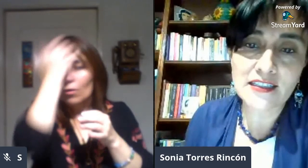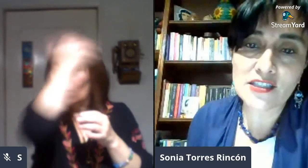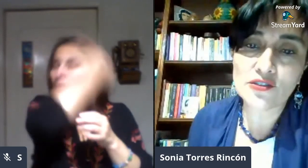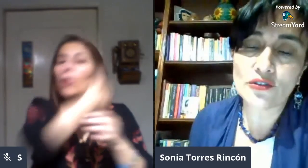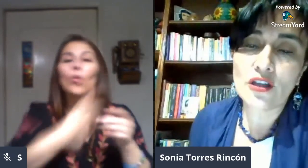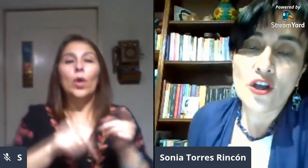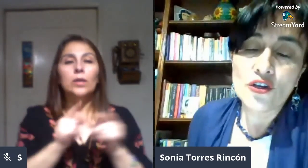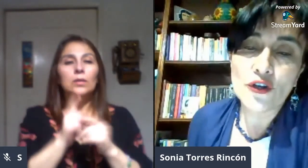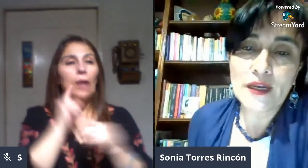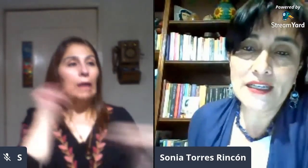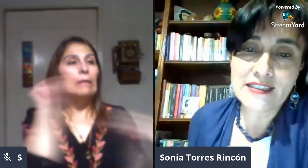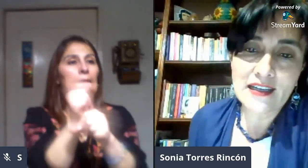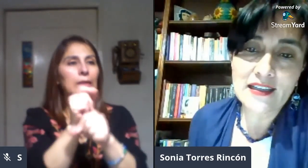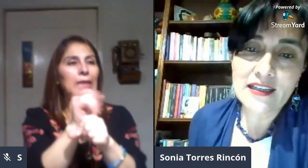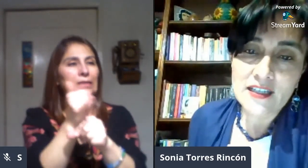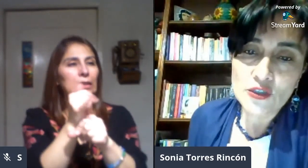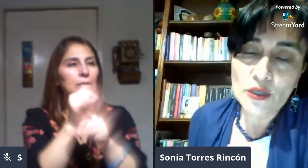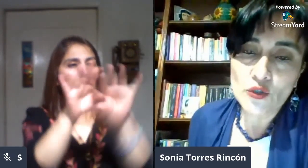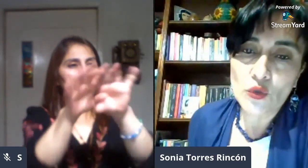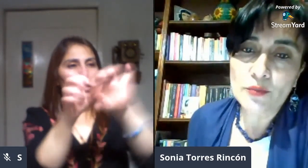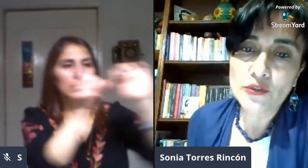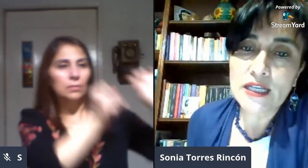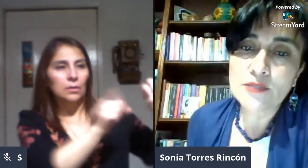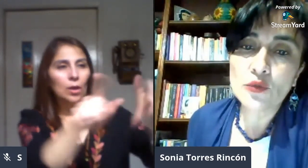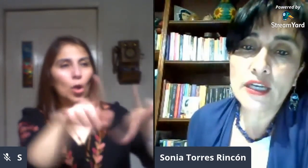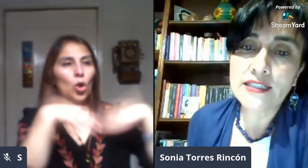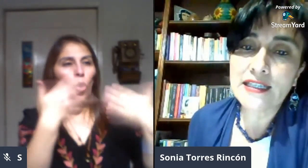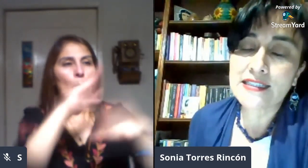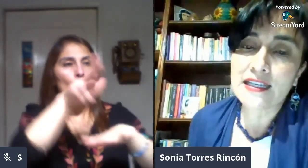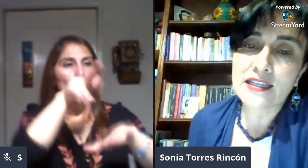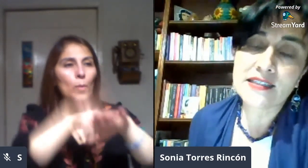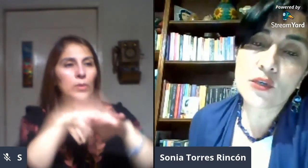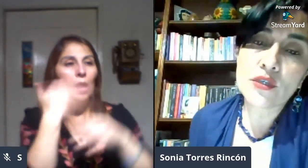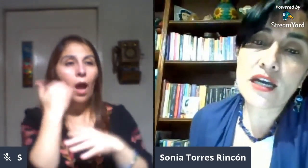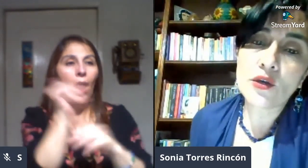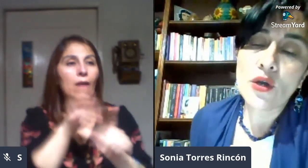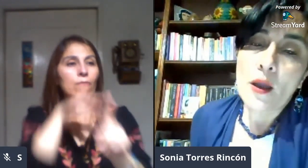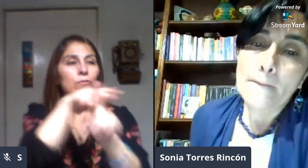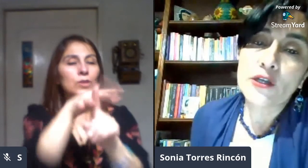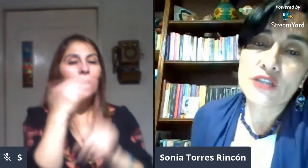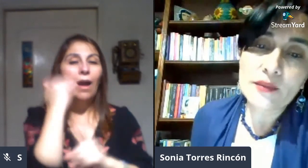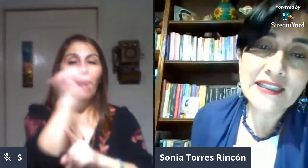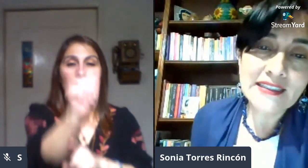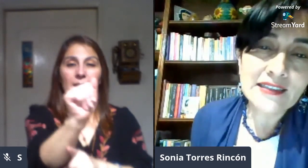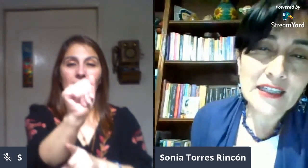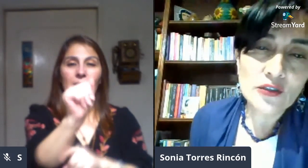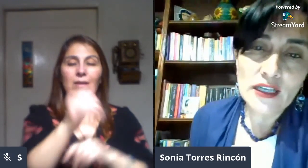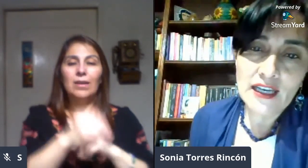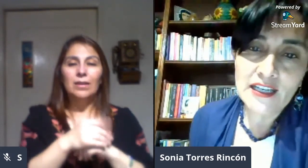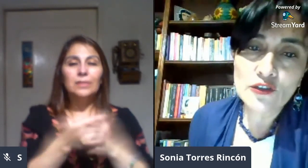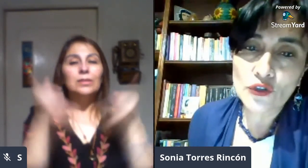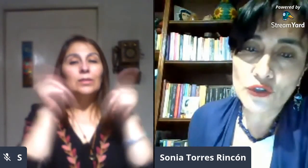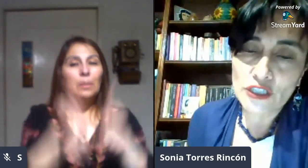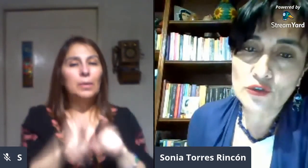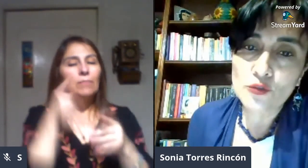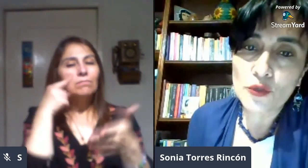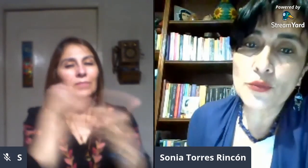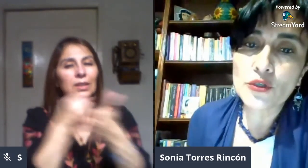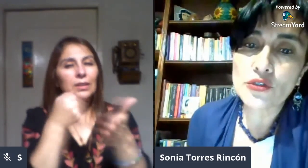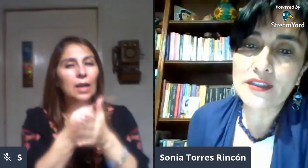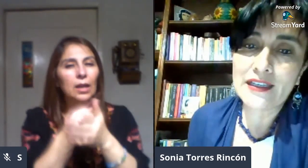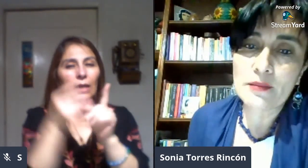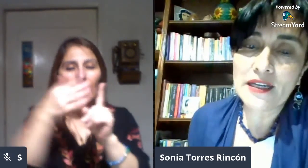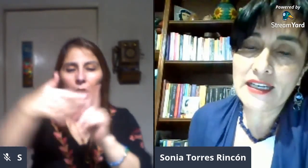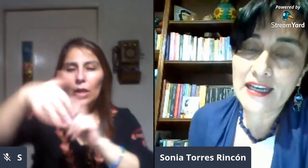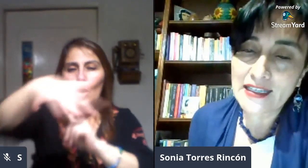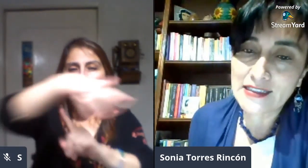a esa asignación normalizada sobre los cuerpos de las mujeres, de las cargas del cuidado, pero también intentando leer en los contextos